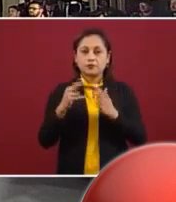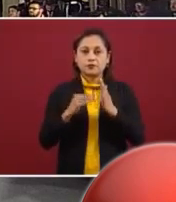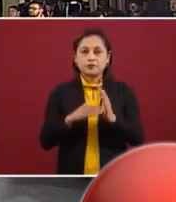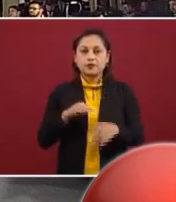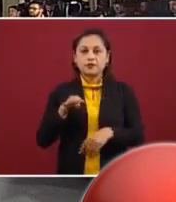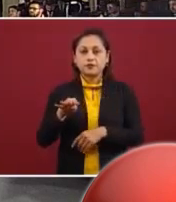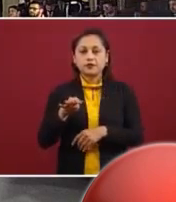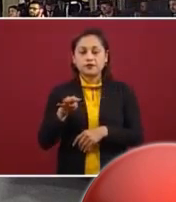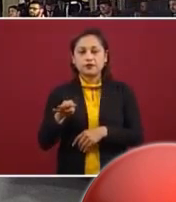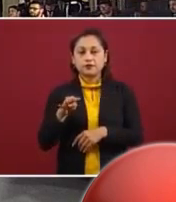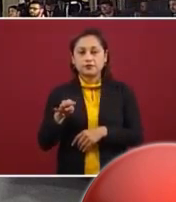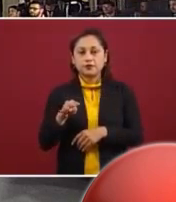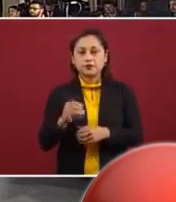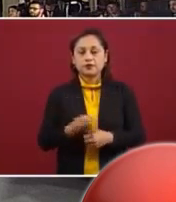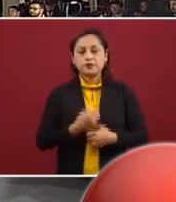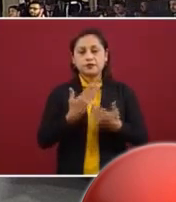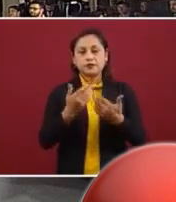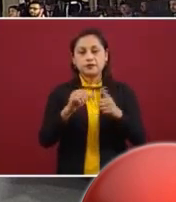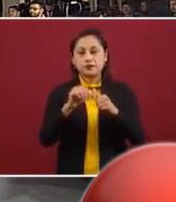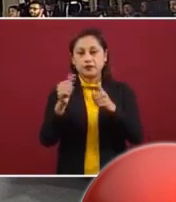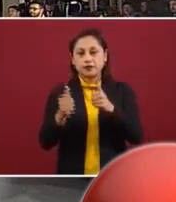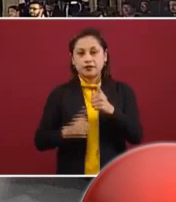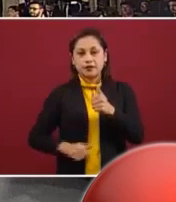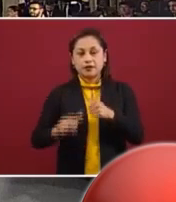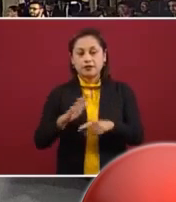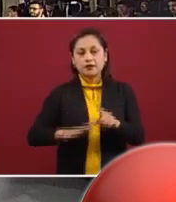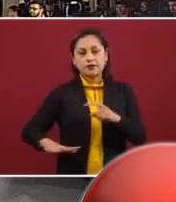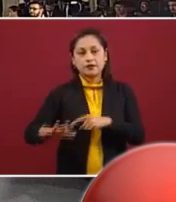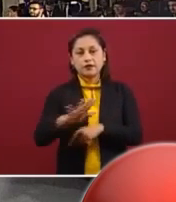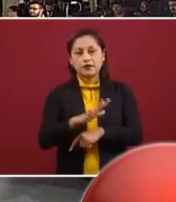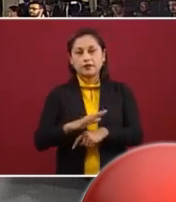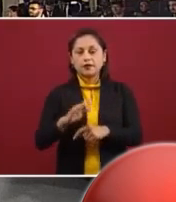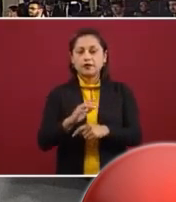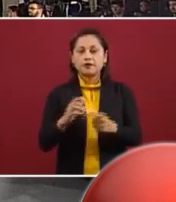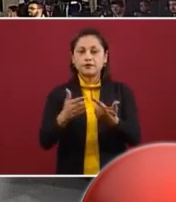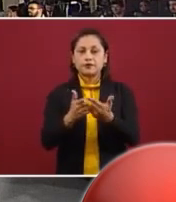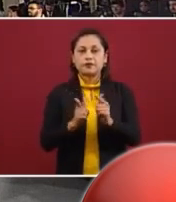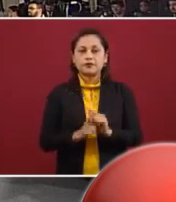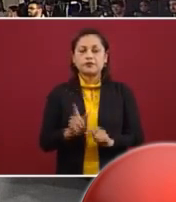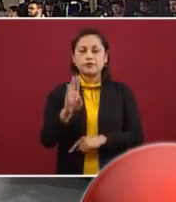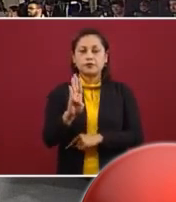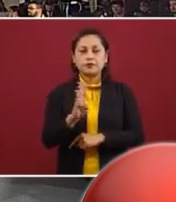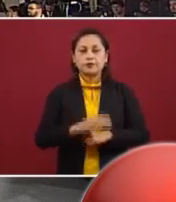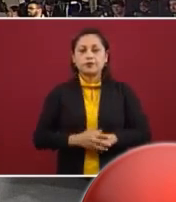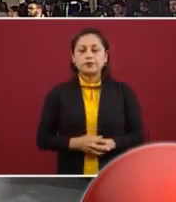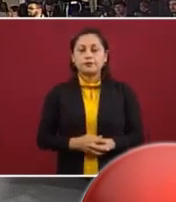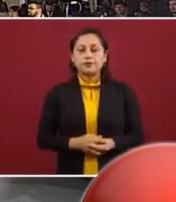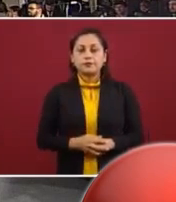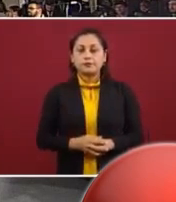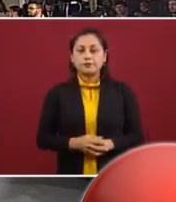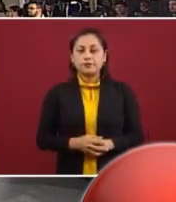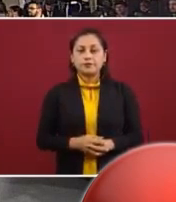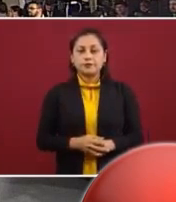su distinción Expresiones Artísticas y Populares, categoría B.